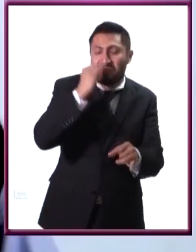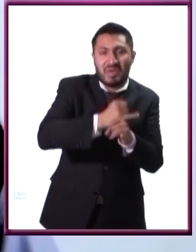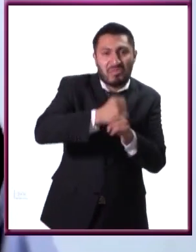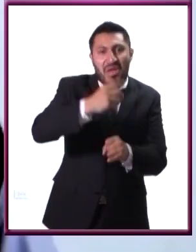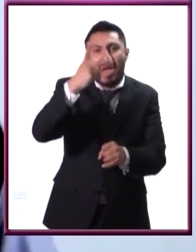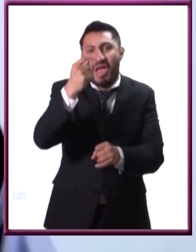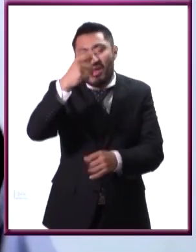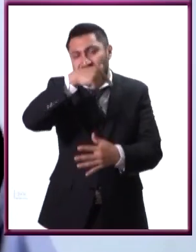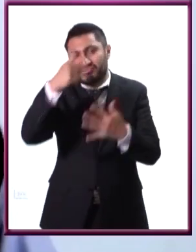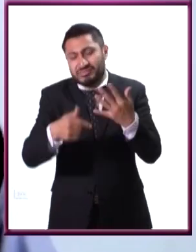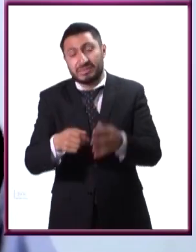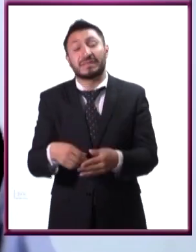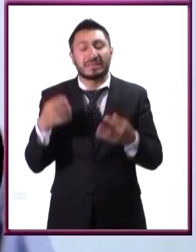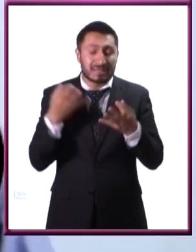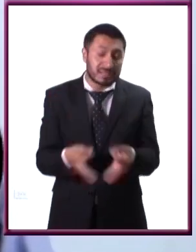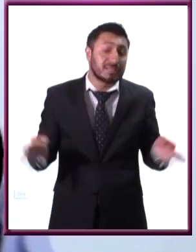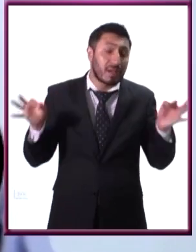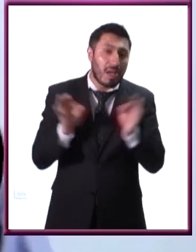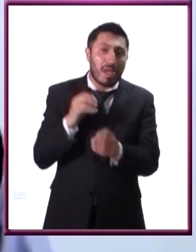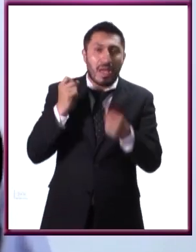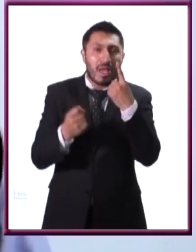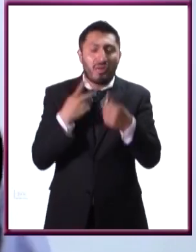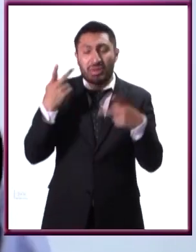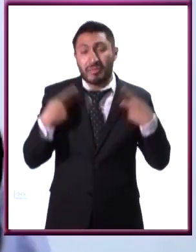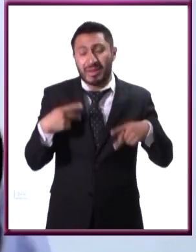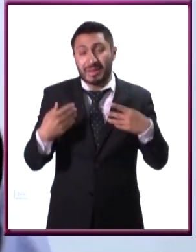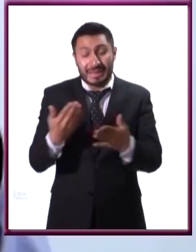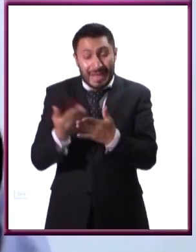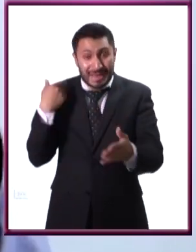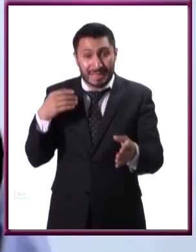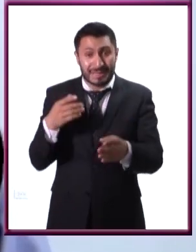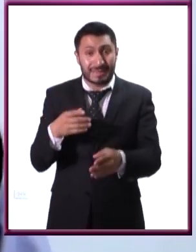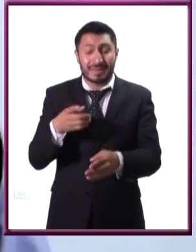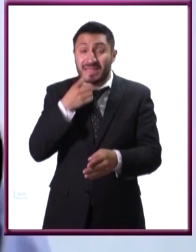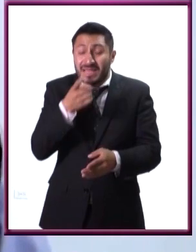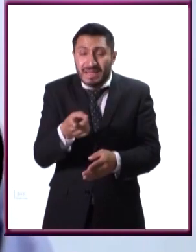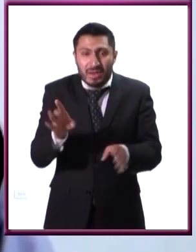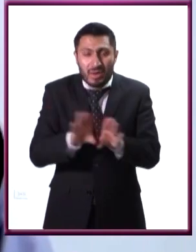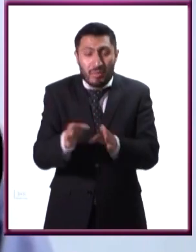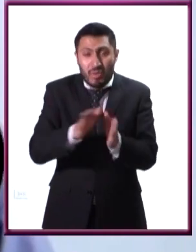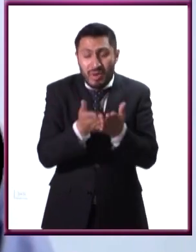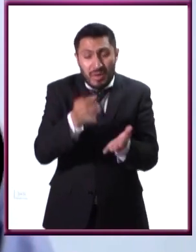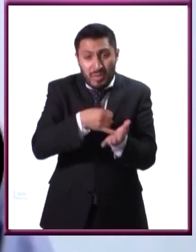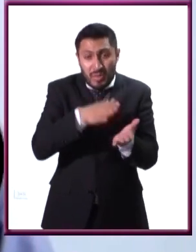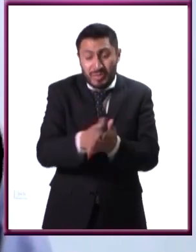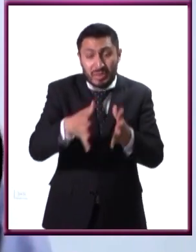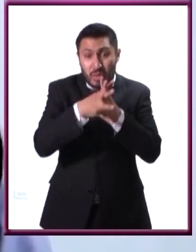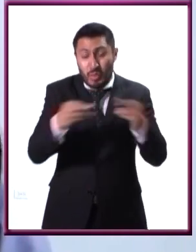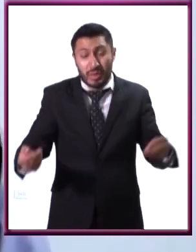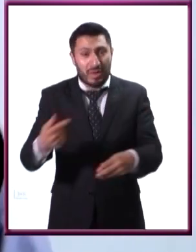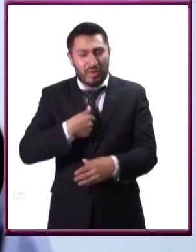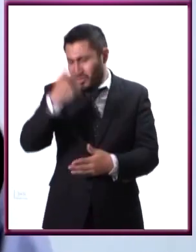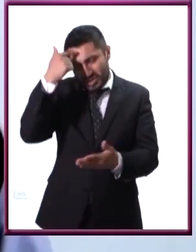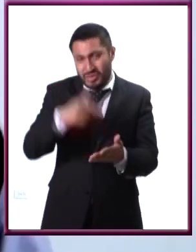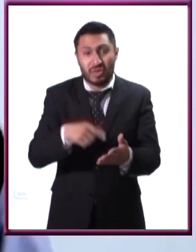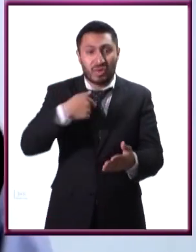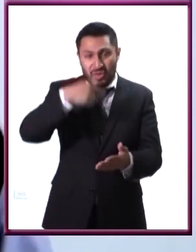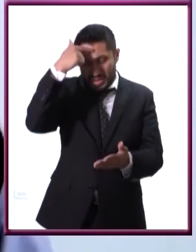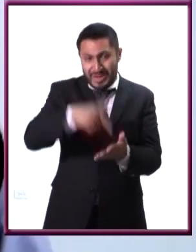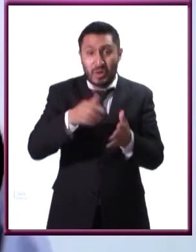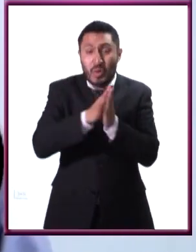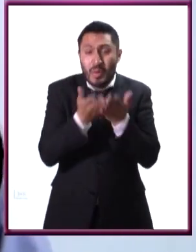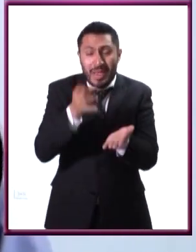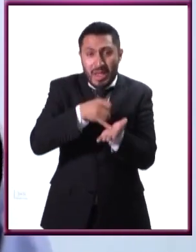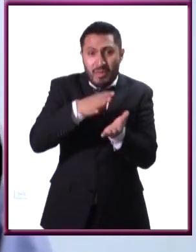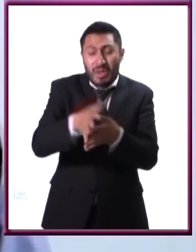Hay personas que han apuntado desde hace 20 años que los libros impresos van a desaparecer, pero yo no creo eso. Yo creo que el papel del